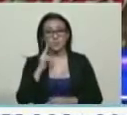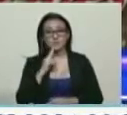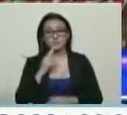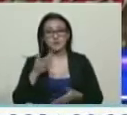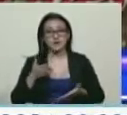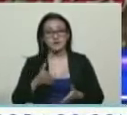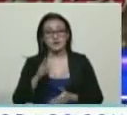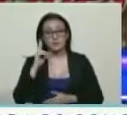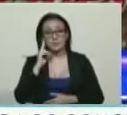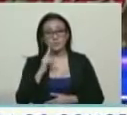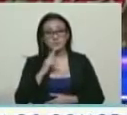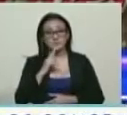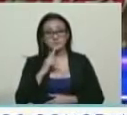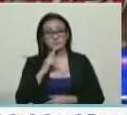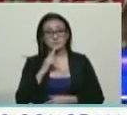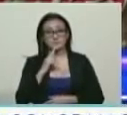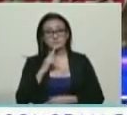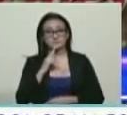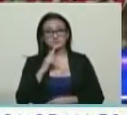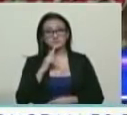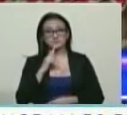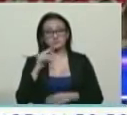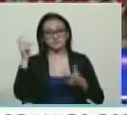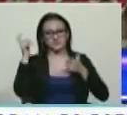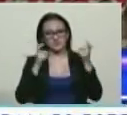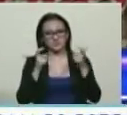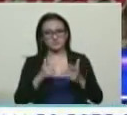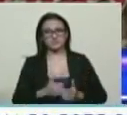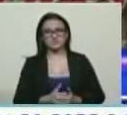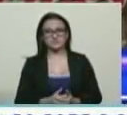Bolívar, los patriotas, los chavistas.